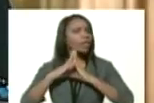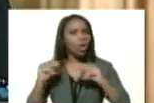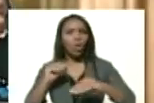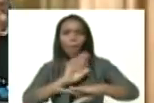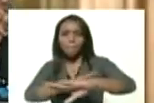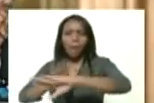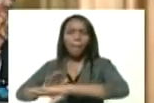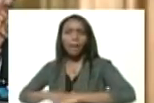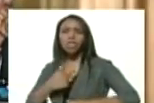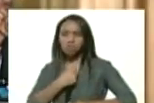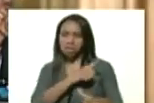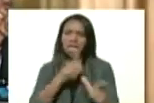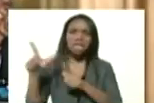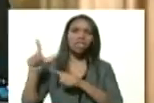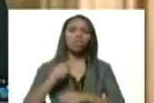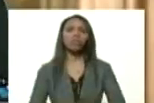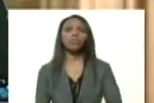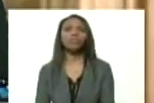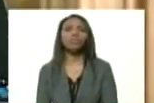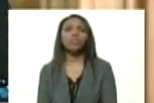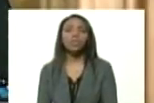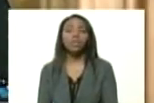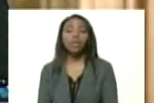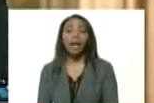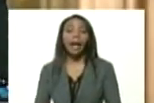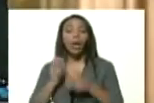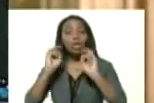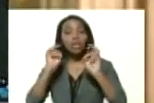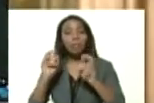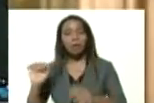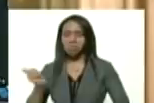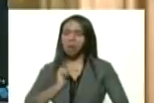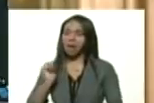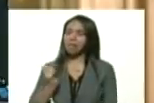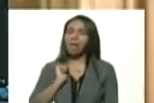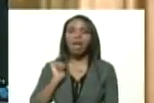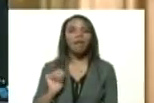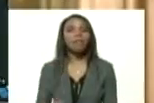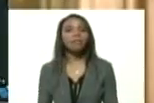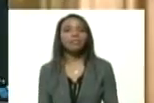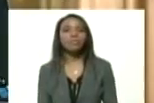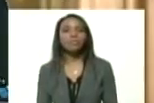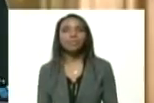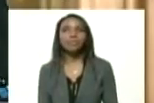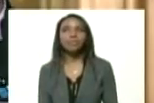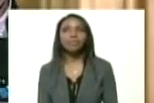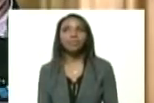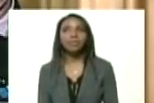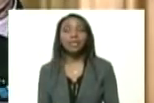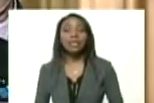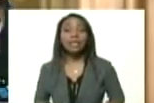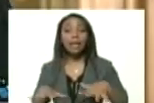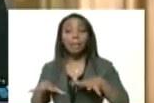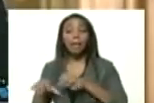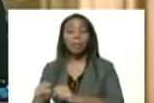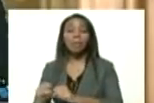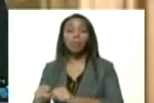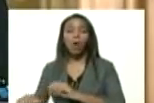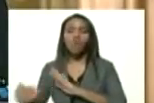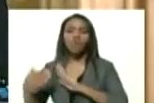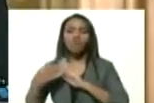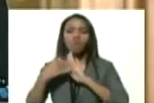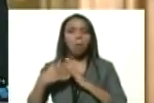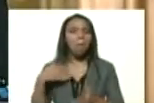estoy listo en las circunstancias que sea que el imperialismo nos ataca